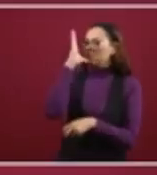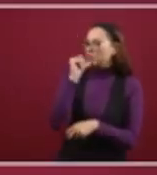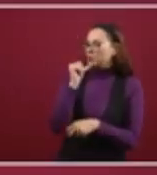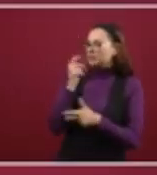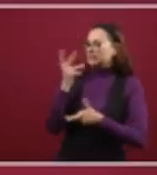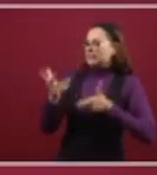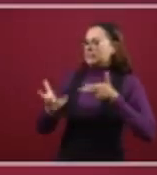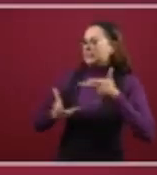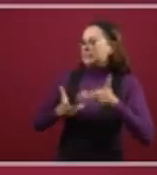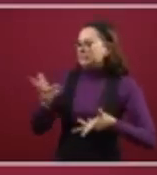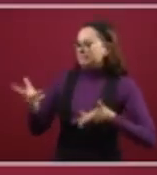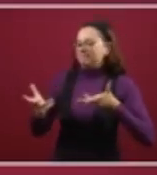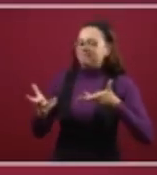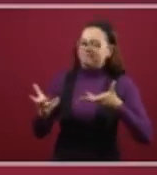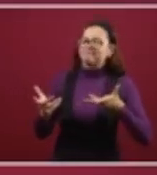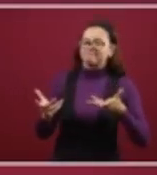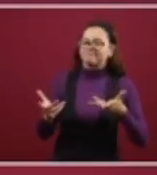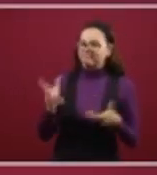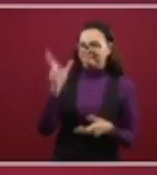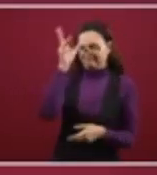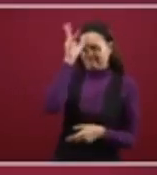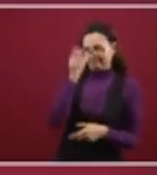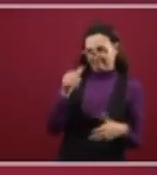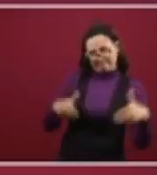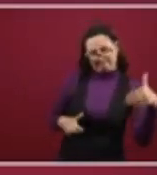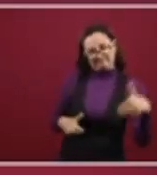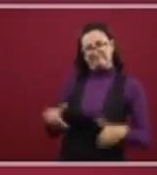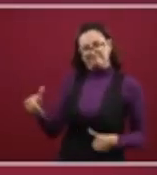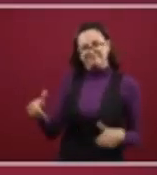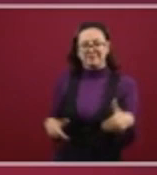pues no están de acuerdo,